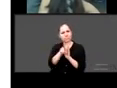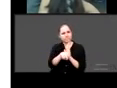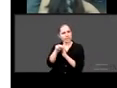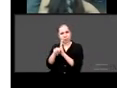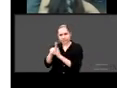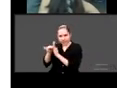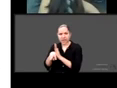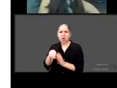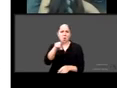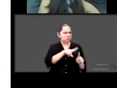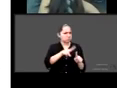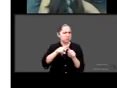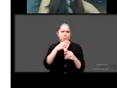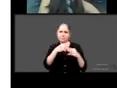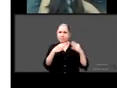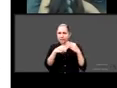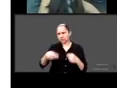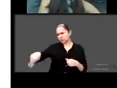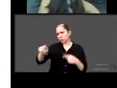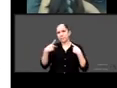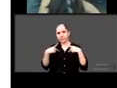pueden consultar con mensajes muy prácticos